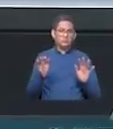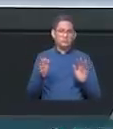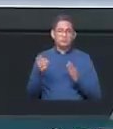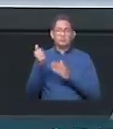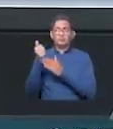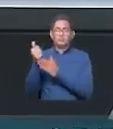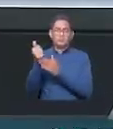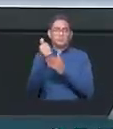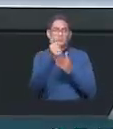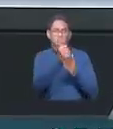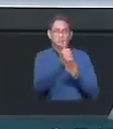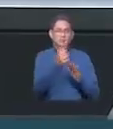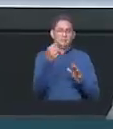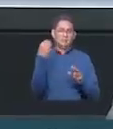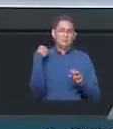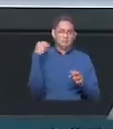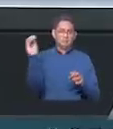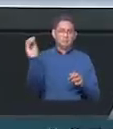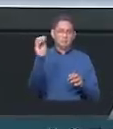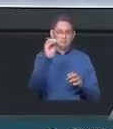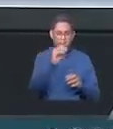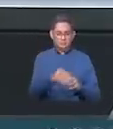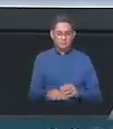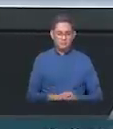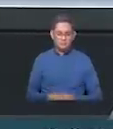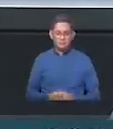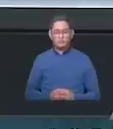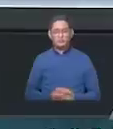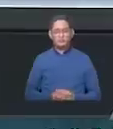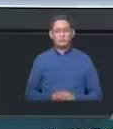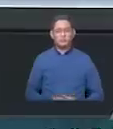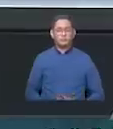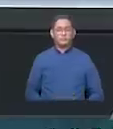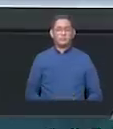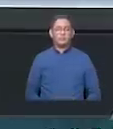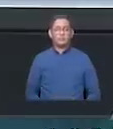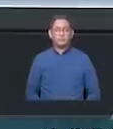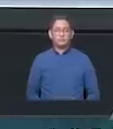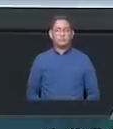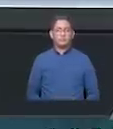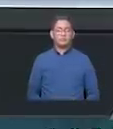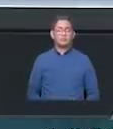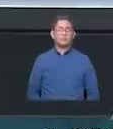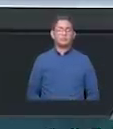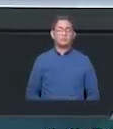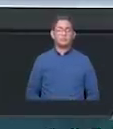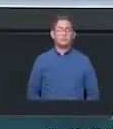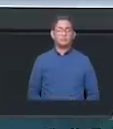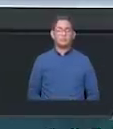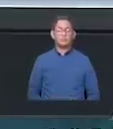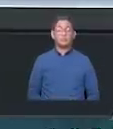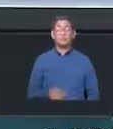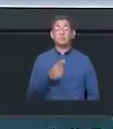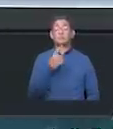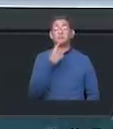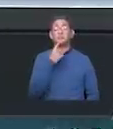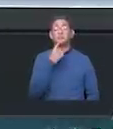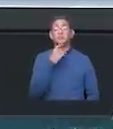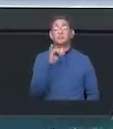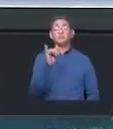que anunciaremos en los siguientes minutos no hay peor ciego que el que no quiere